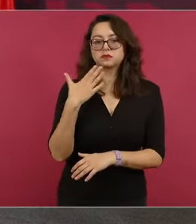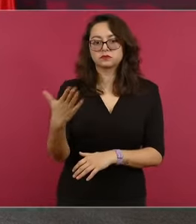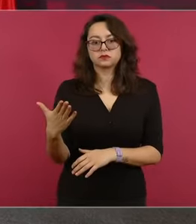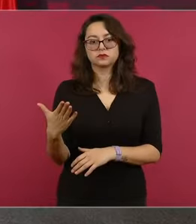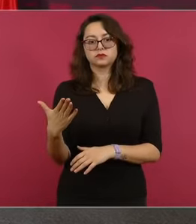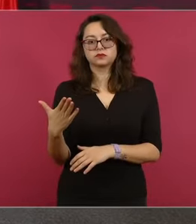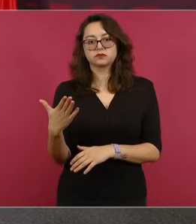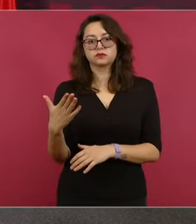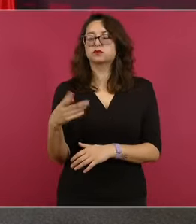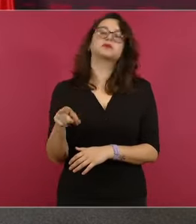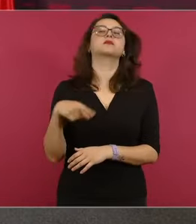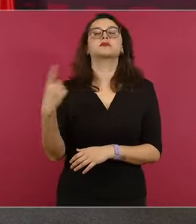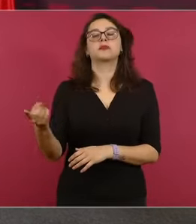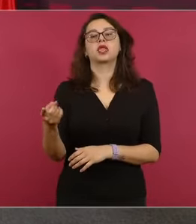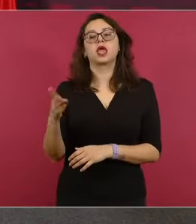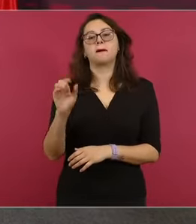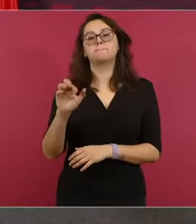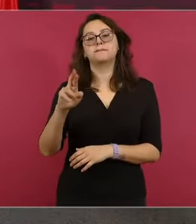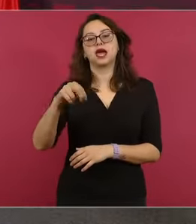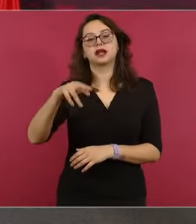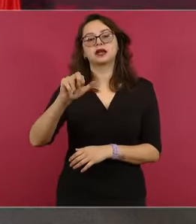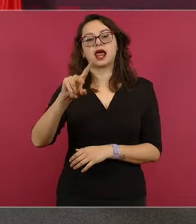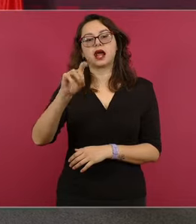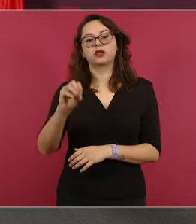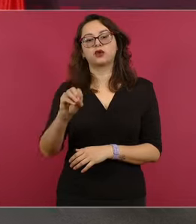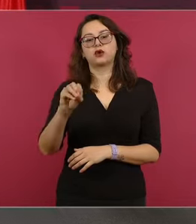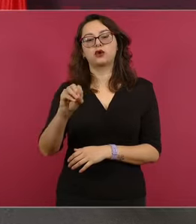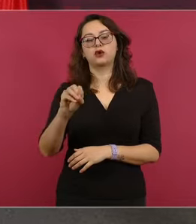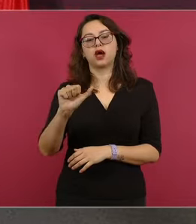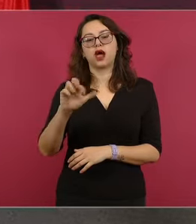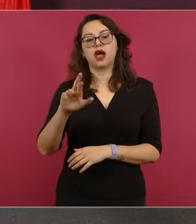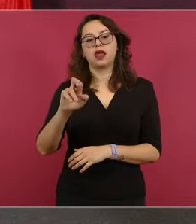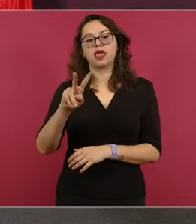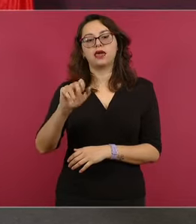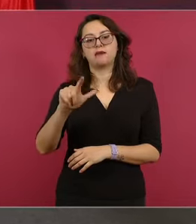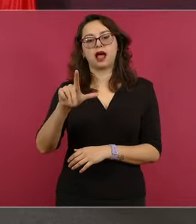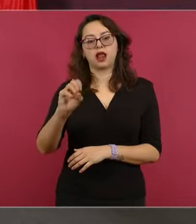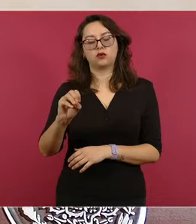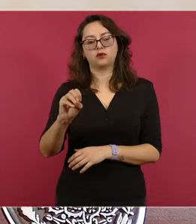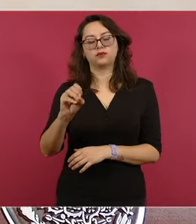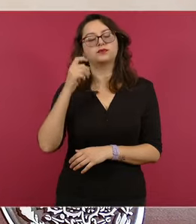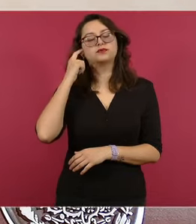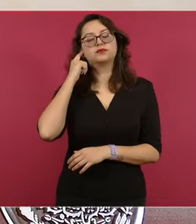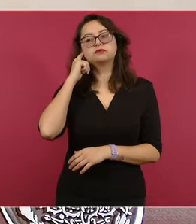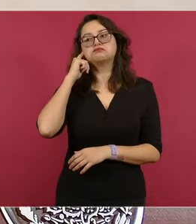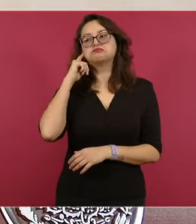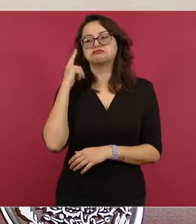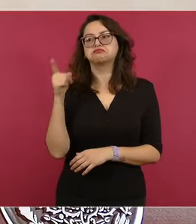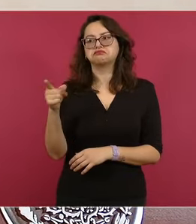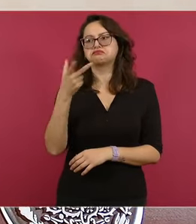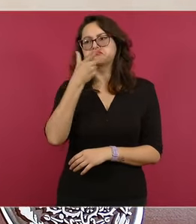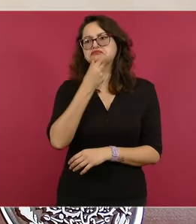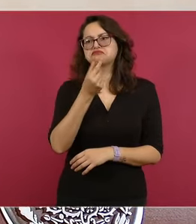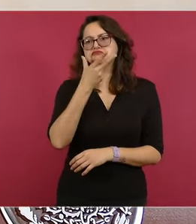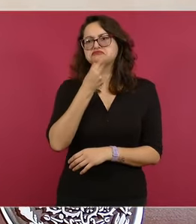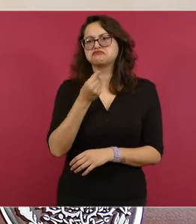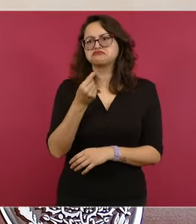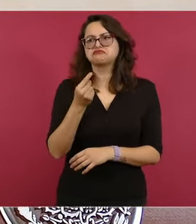a Bernardo Arévalo, que es un hombre preparado,